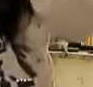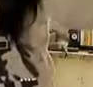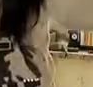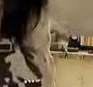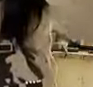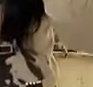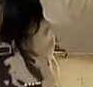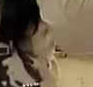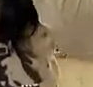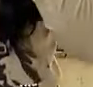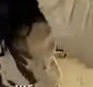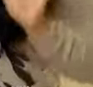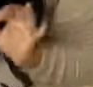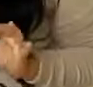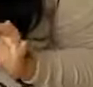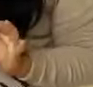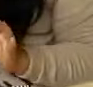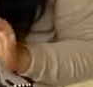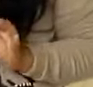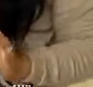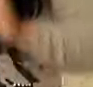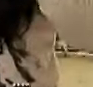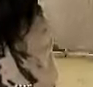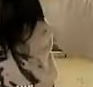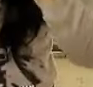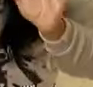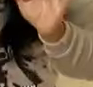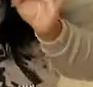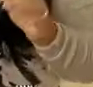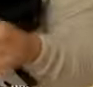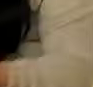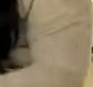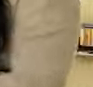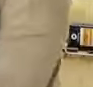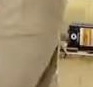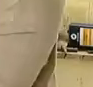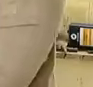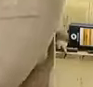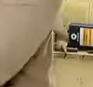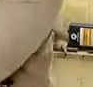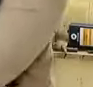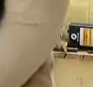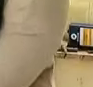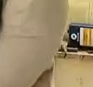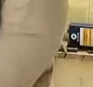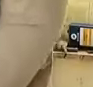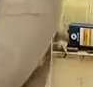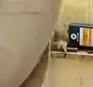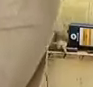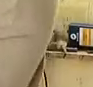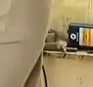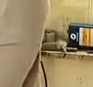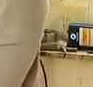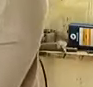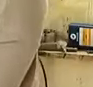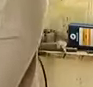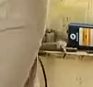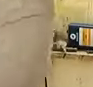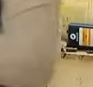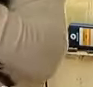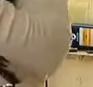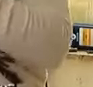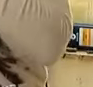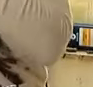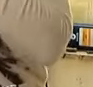el siglo XVI y tuvo su origen por primera vez en China. Aunque tal como la usamos y la conocemos en la